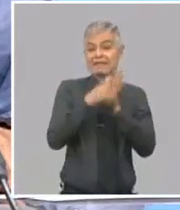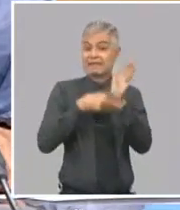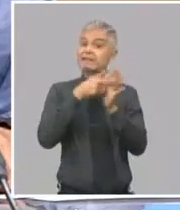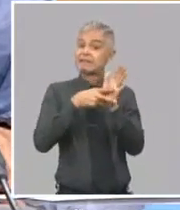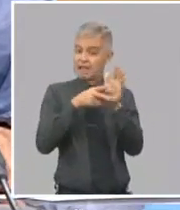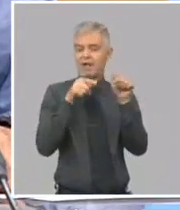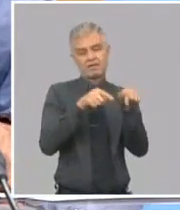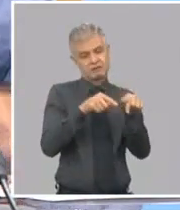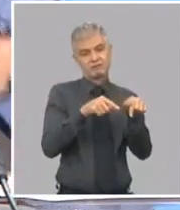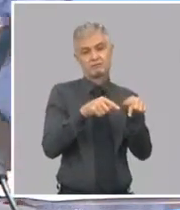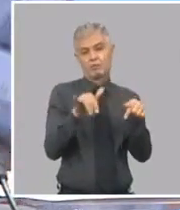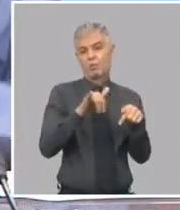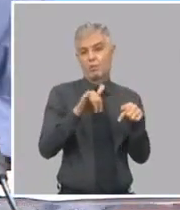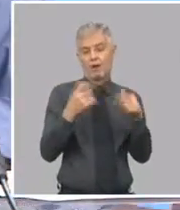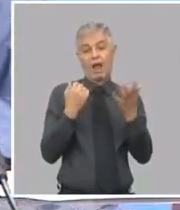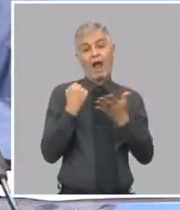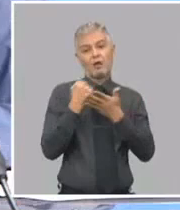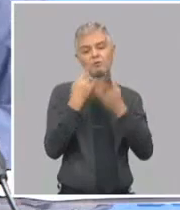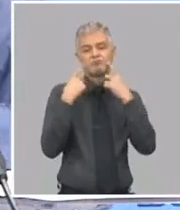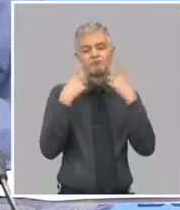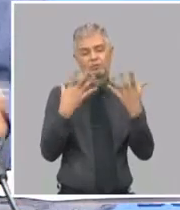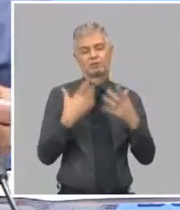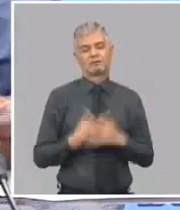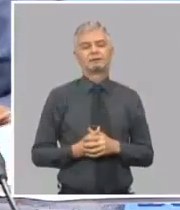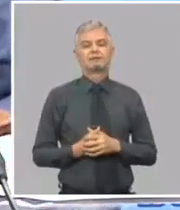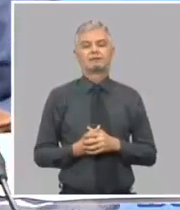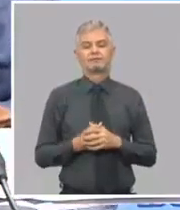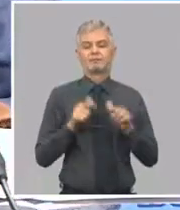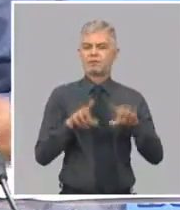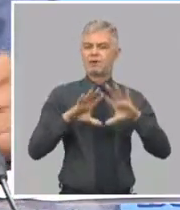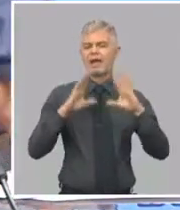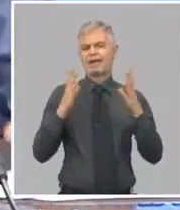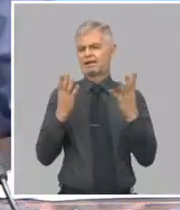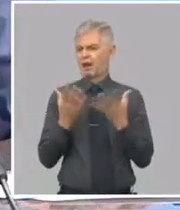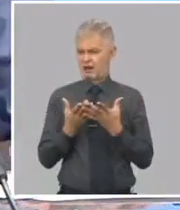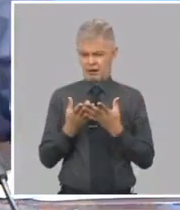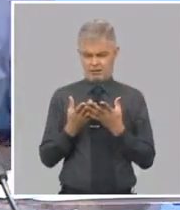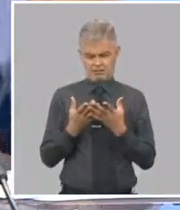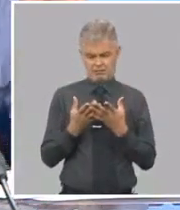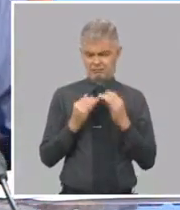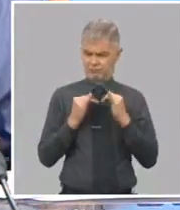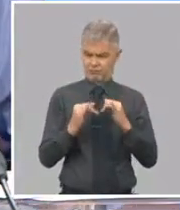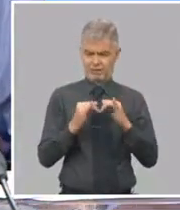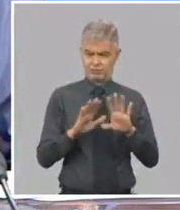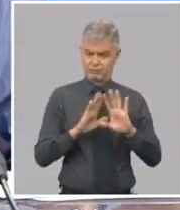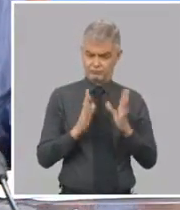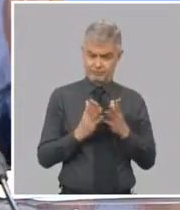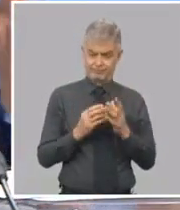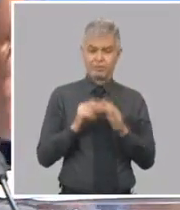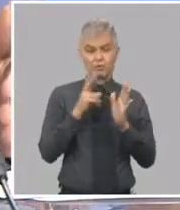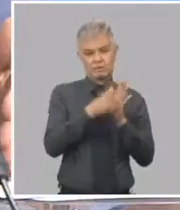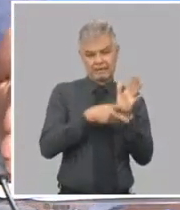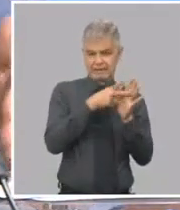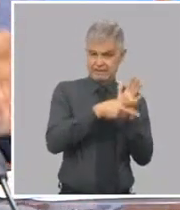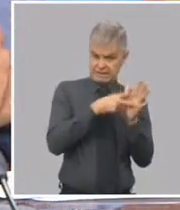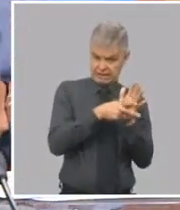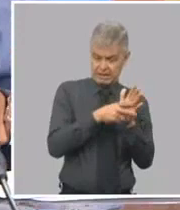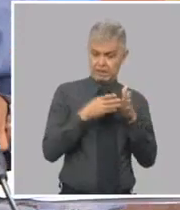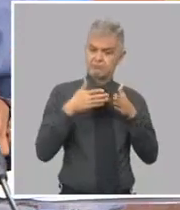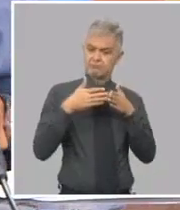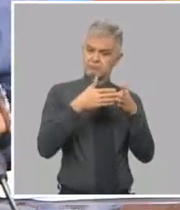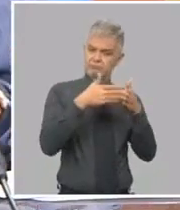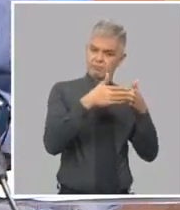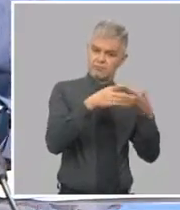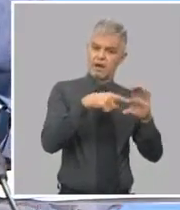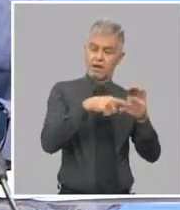una gran una gran ayuda eso es de manera general lo que tenemos con los trenes el catamarán